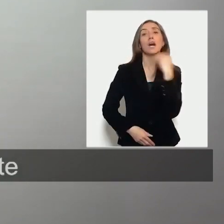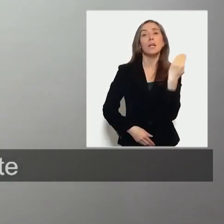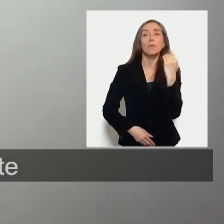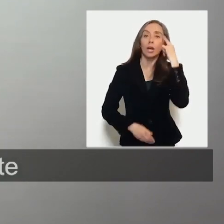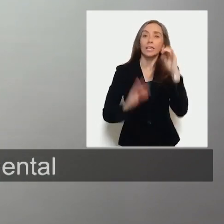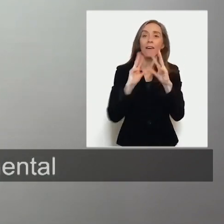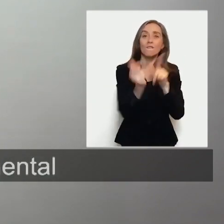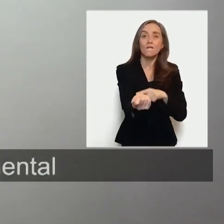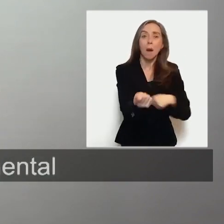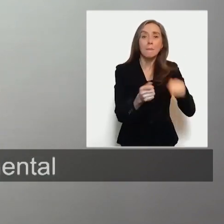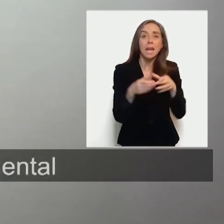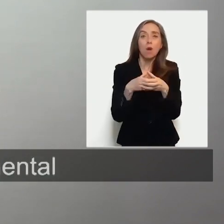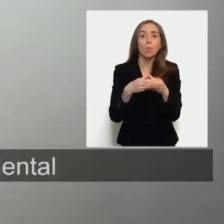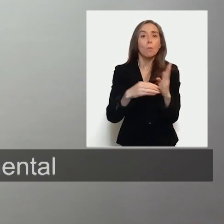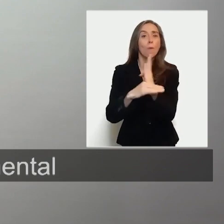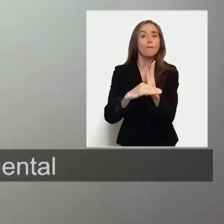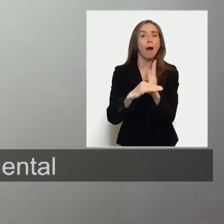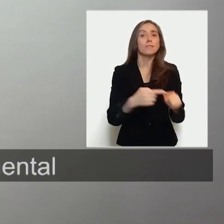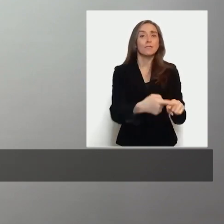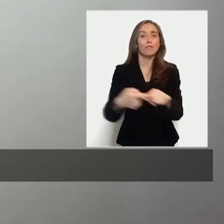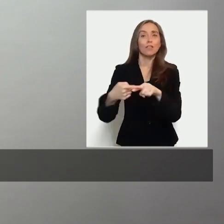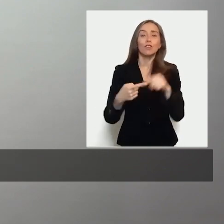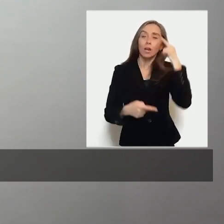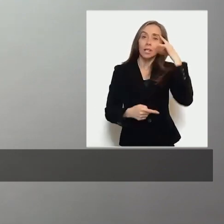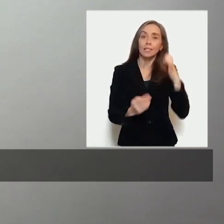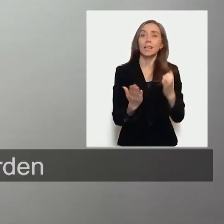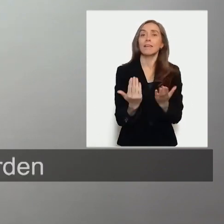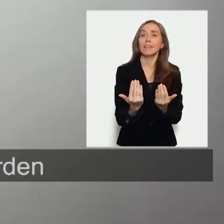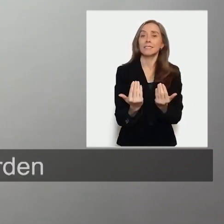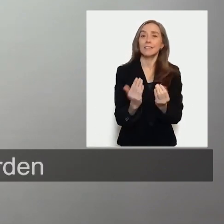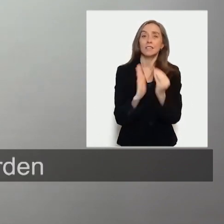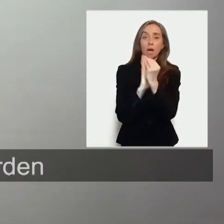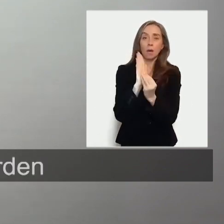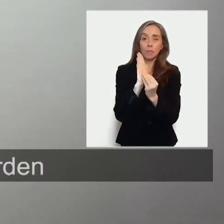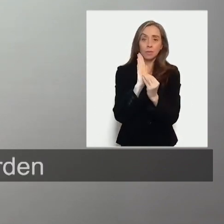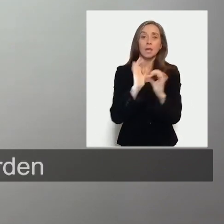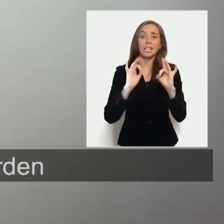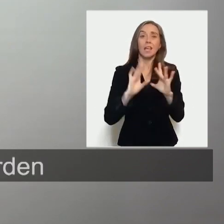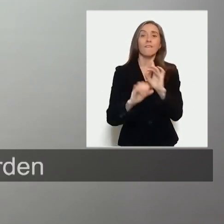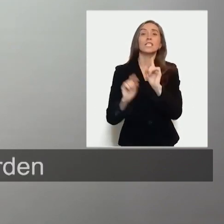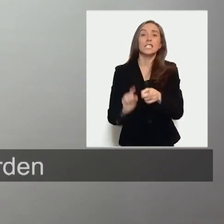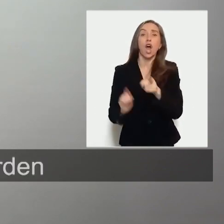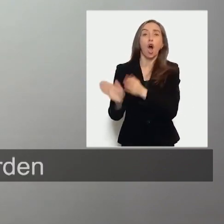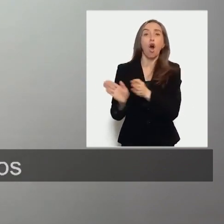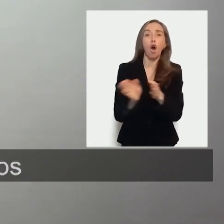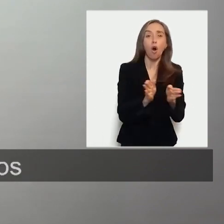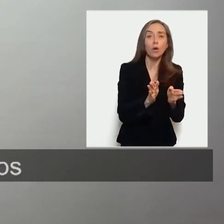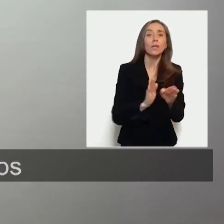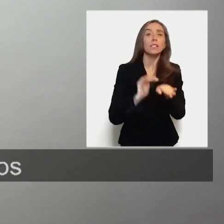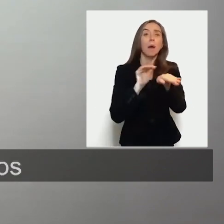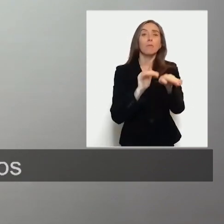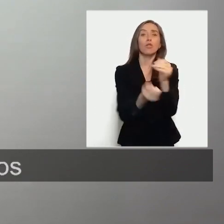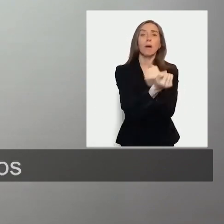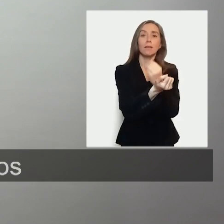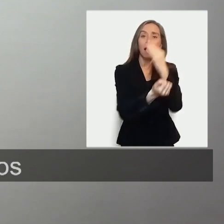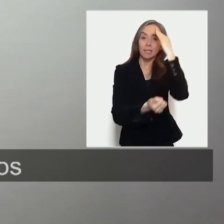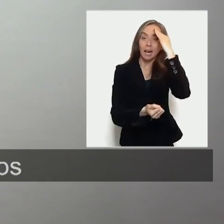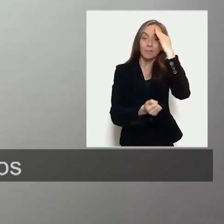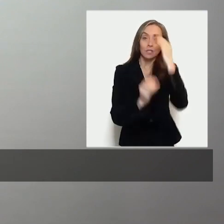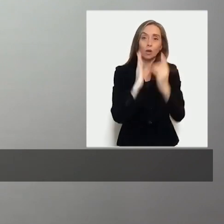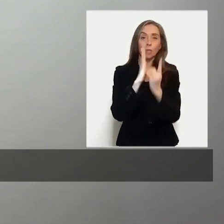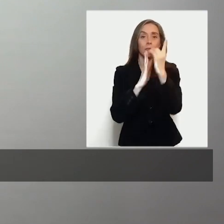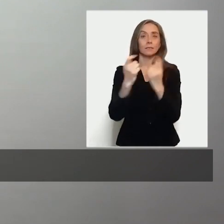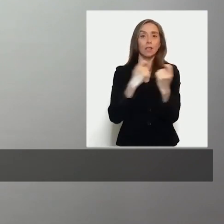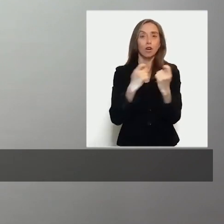hasta la muerte, cree en la familia como núcleo fundamental de la sociedad, cree en la necesidad de establecer orden y respaldar la acción de